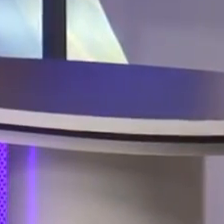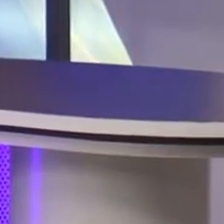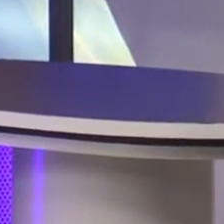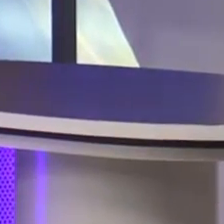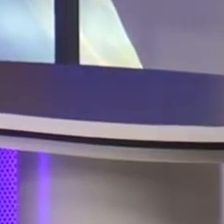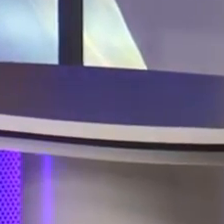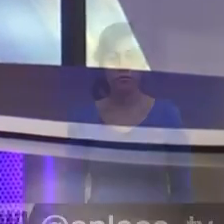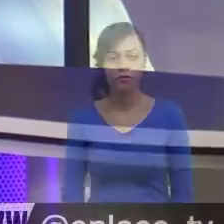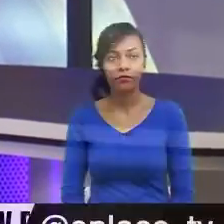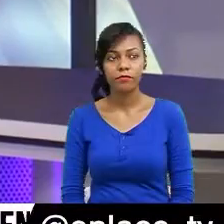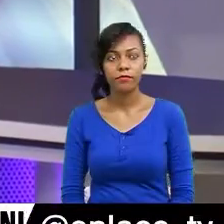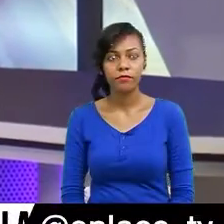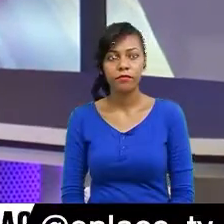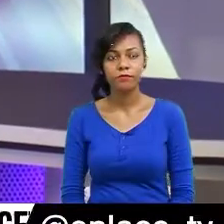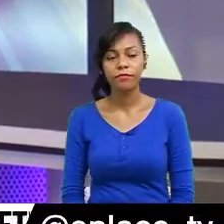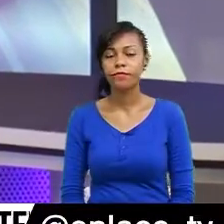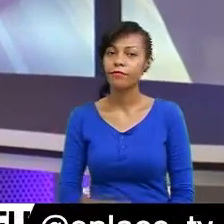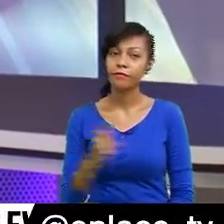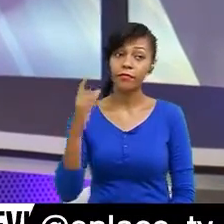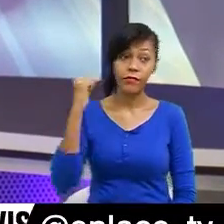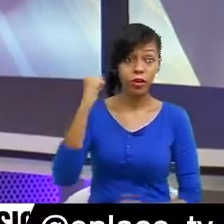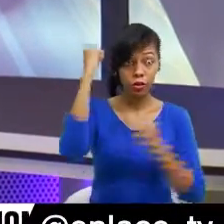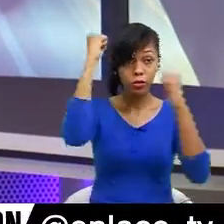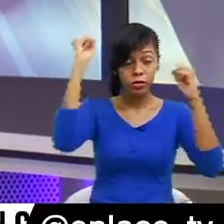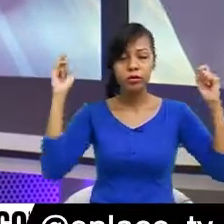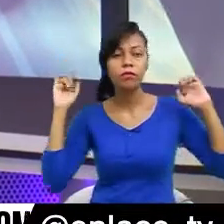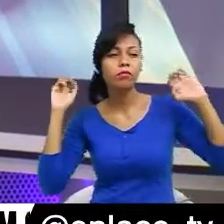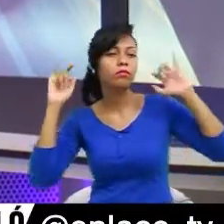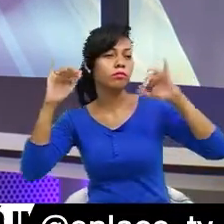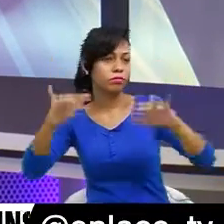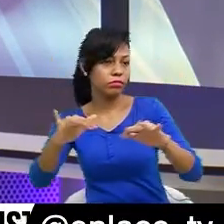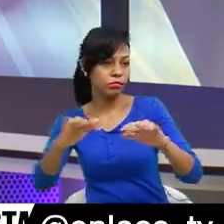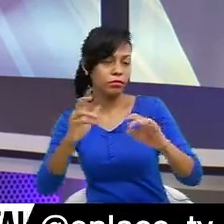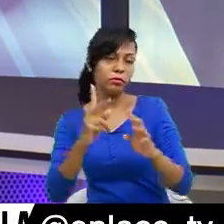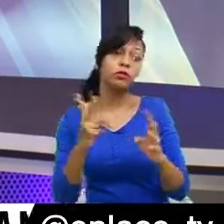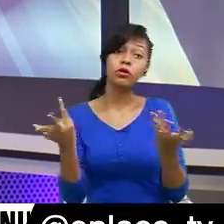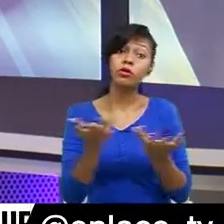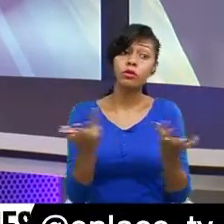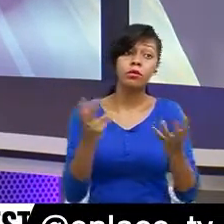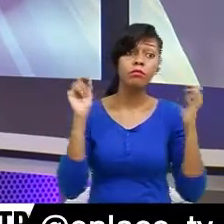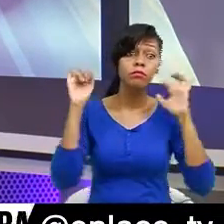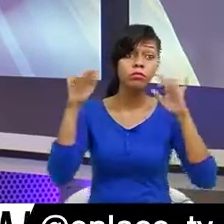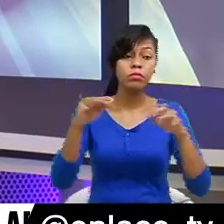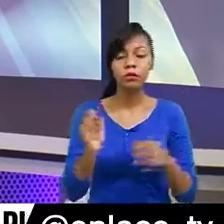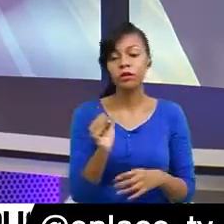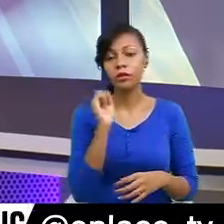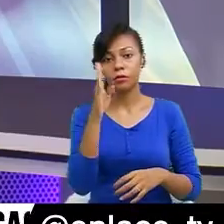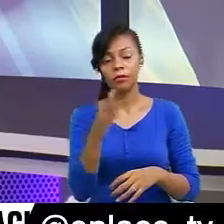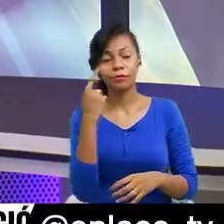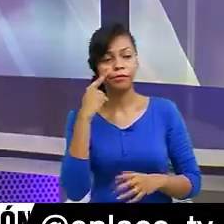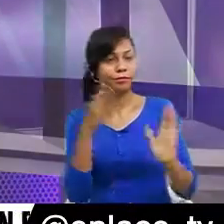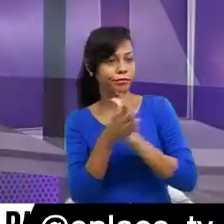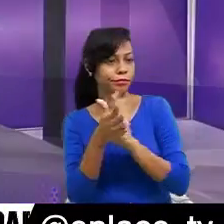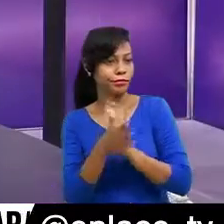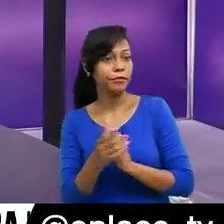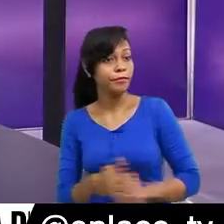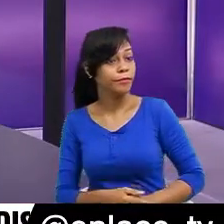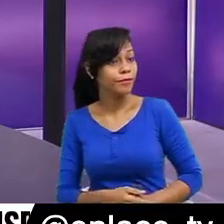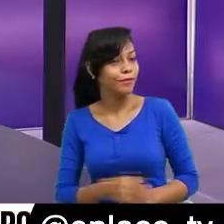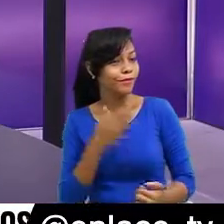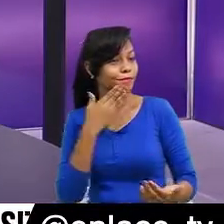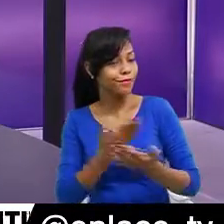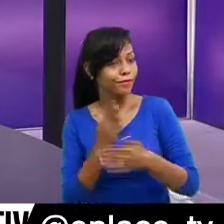Y una asamblea de la USO se cumple hoy en el Club Infantas. Nuestro director de noticias, Pedro Severiche, nos amplía esta información. Saludo entonces a Pedro